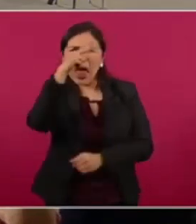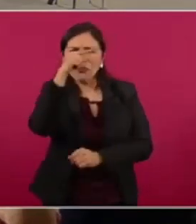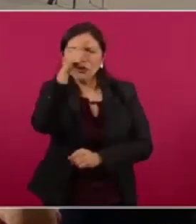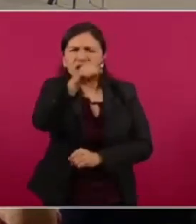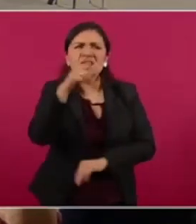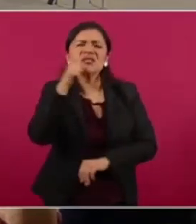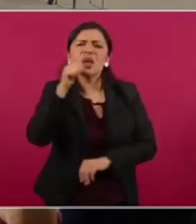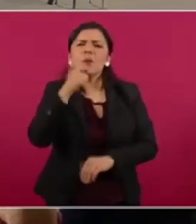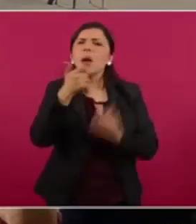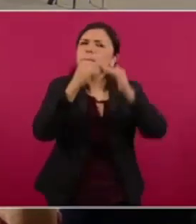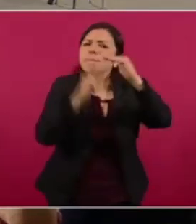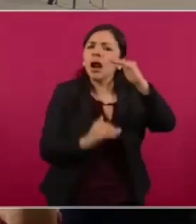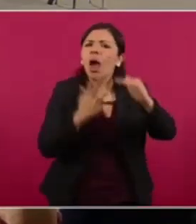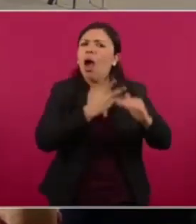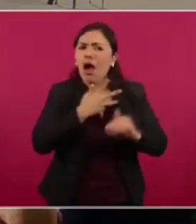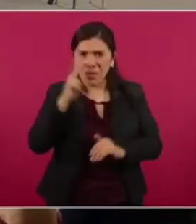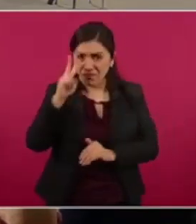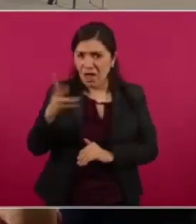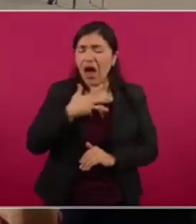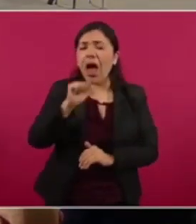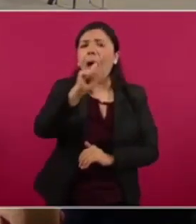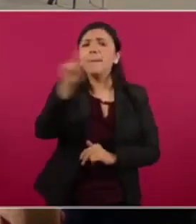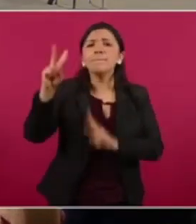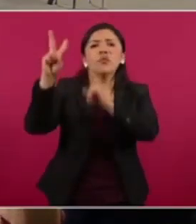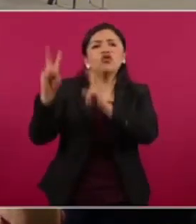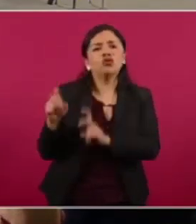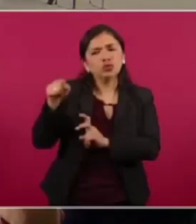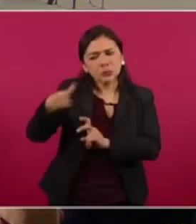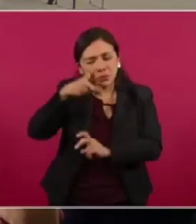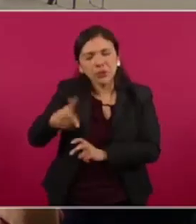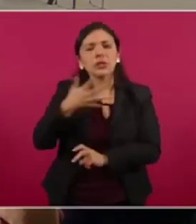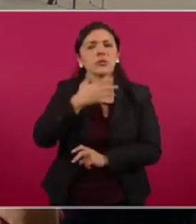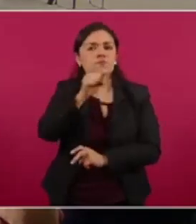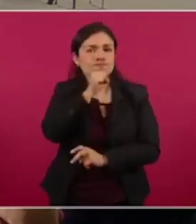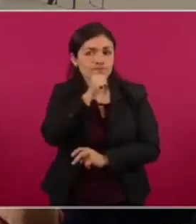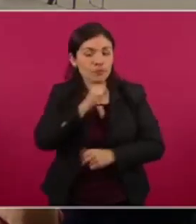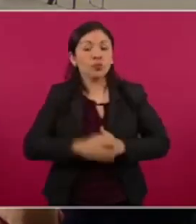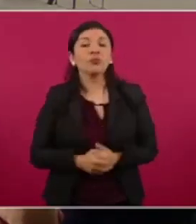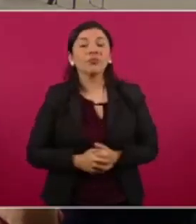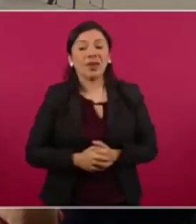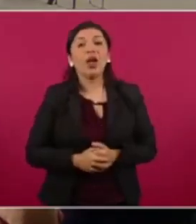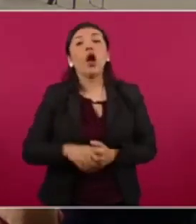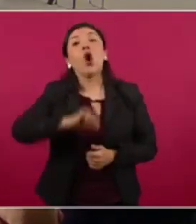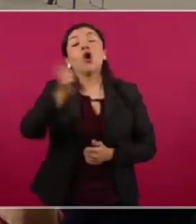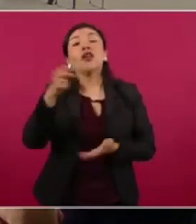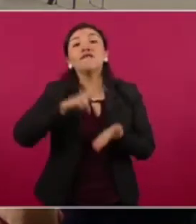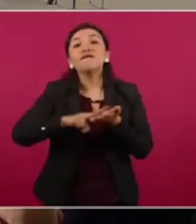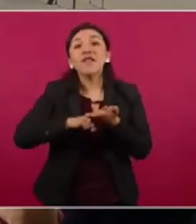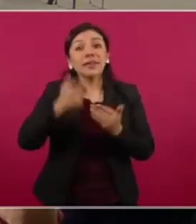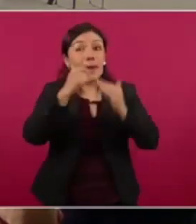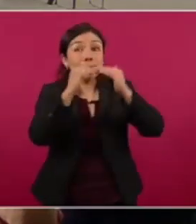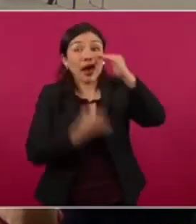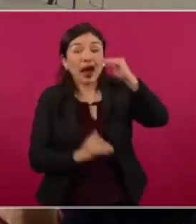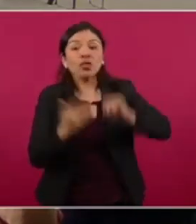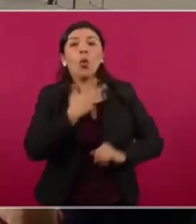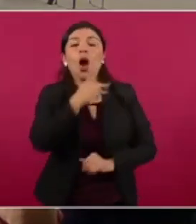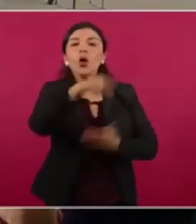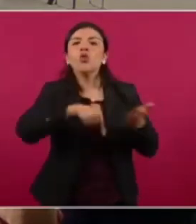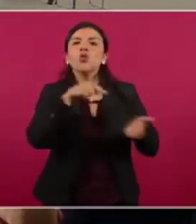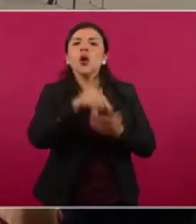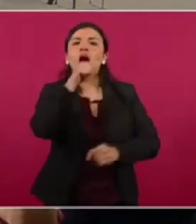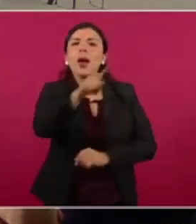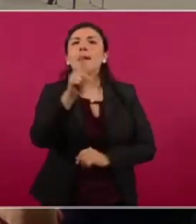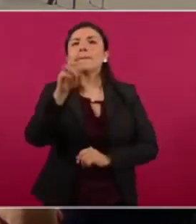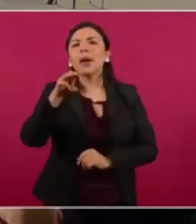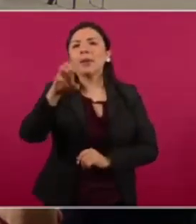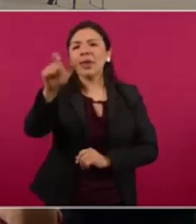más económico y lo pueden ver en la app de litro por litro. La gasolina regular más económica la encontramos en franquicia